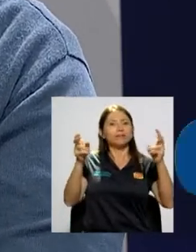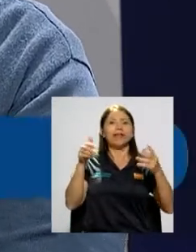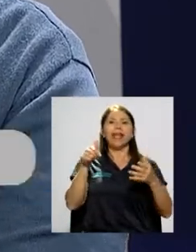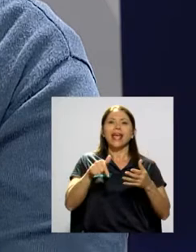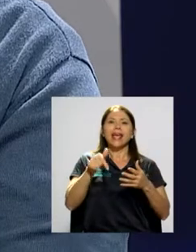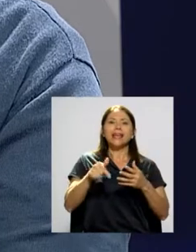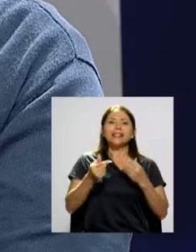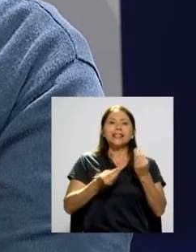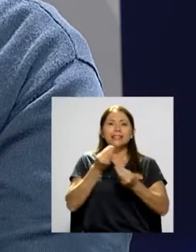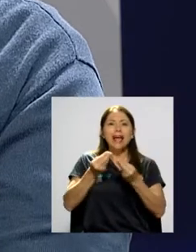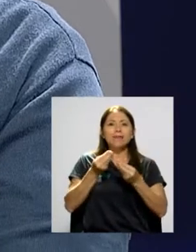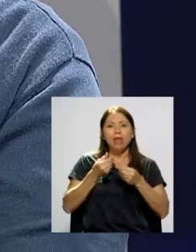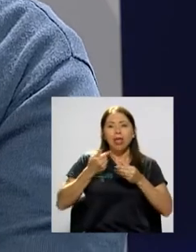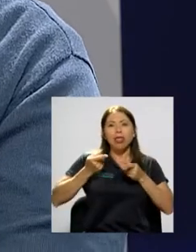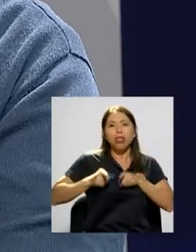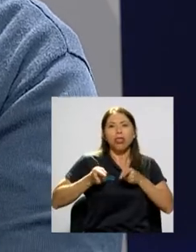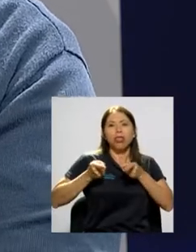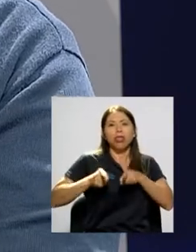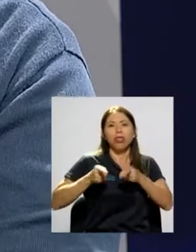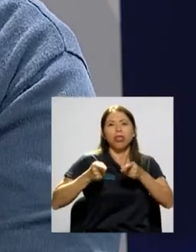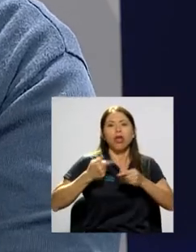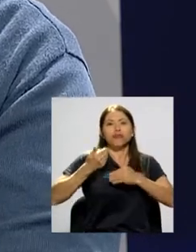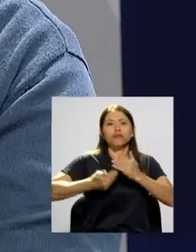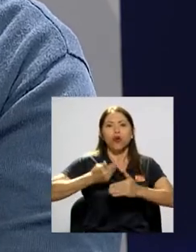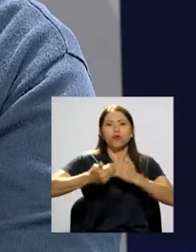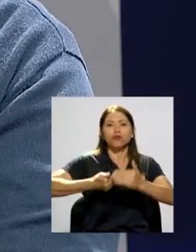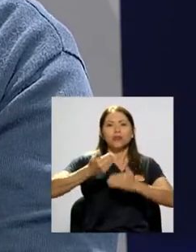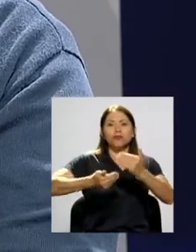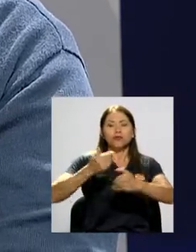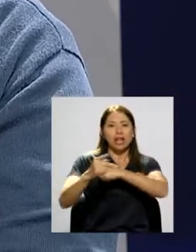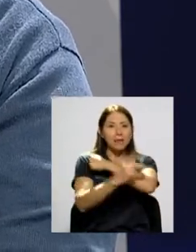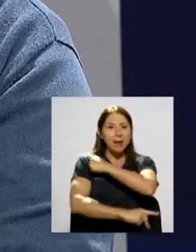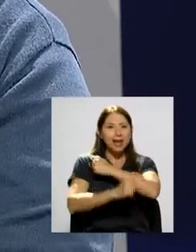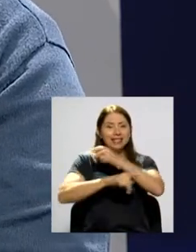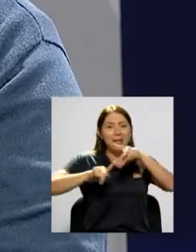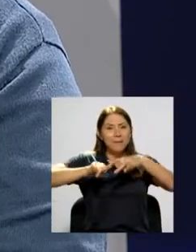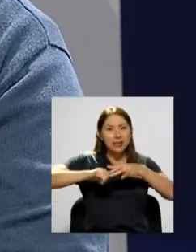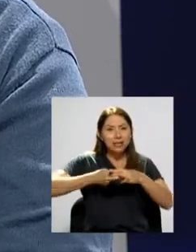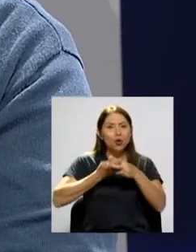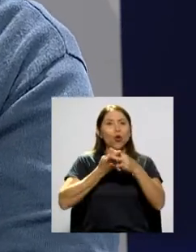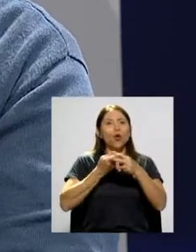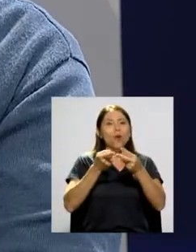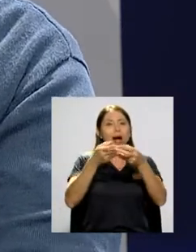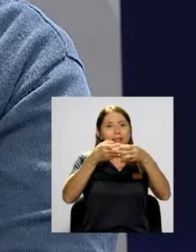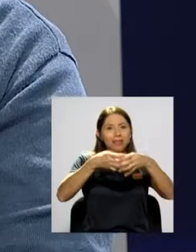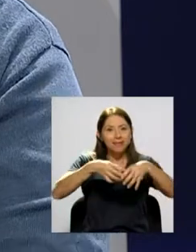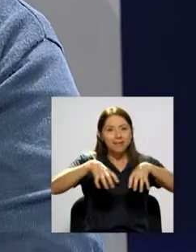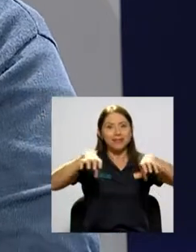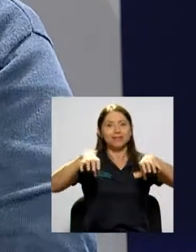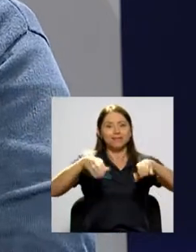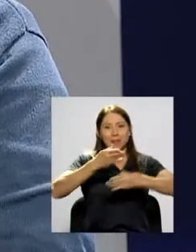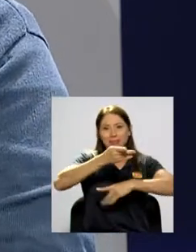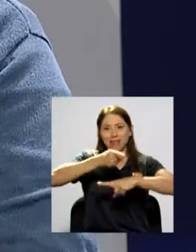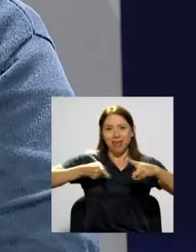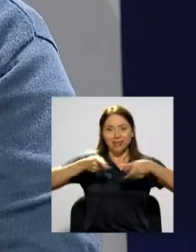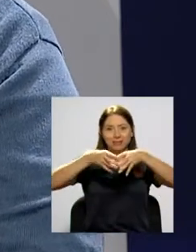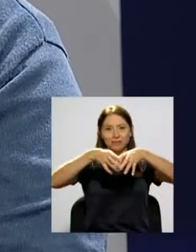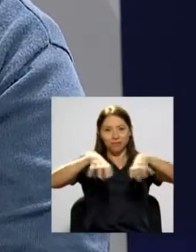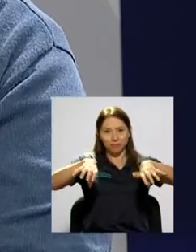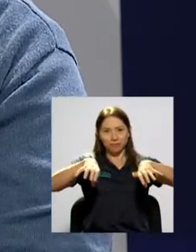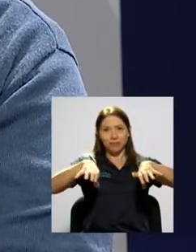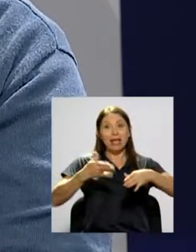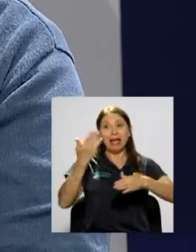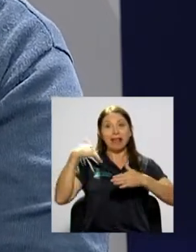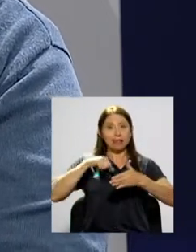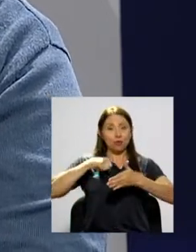esta seguidilla de procesos donde el país empezó a partir en mitades, ¿verdad? Y tuvimos la lucha